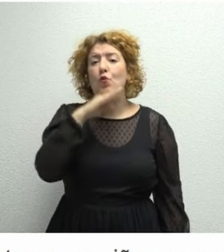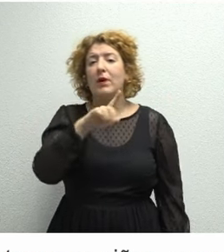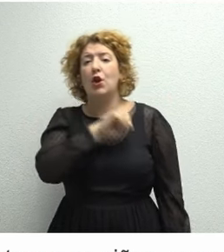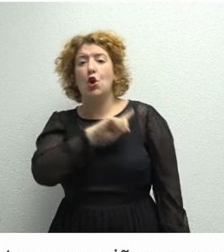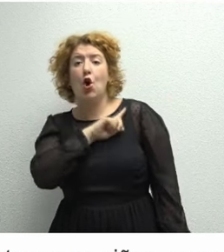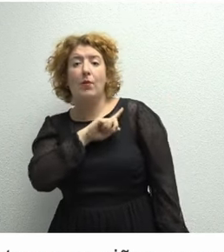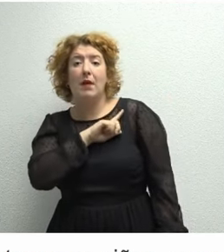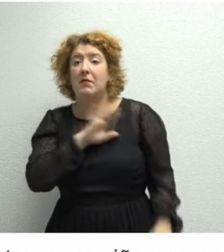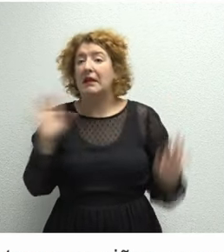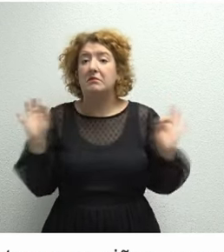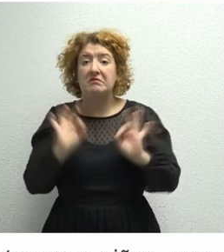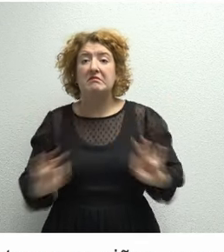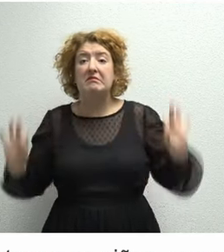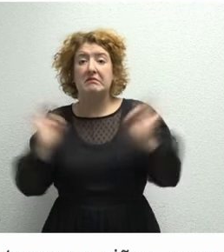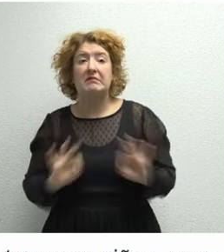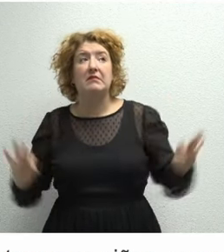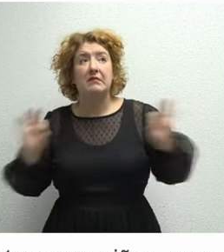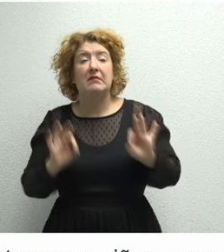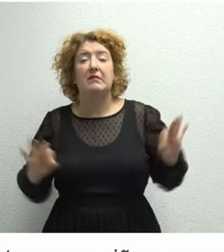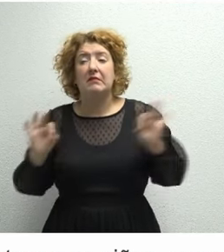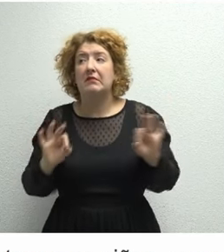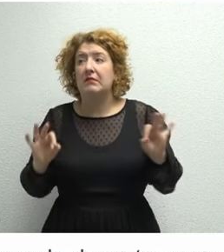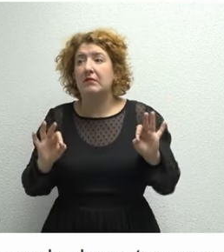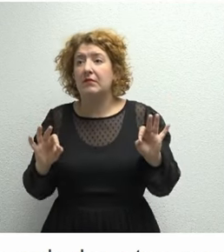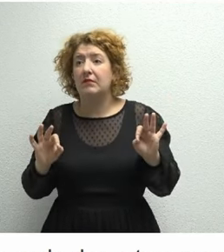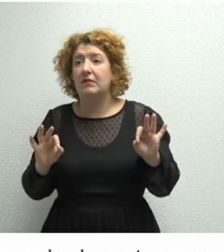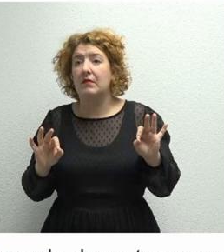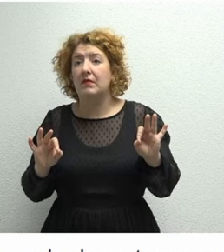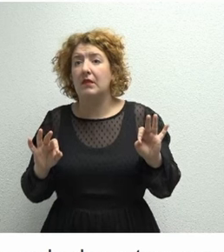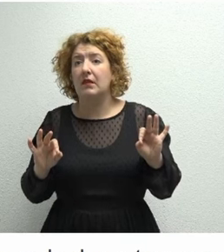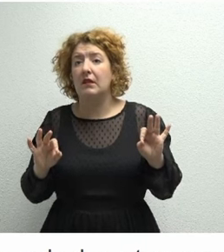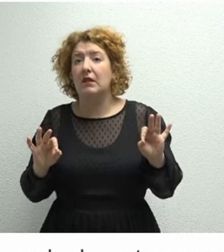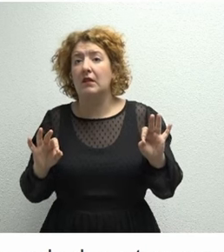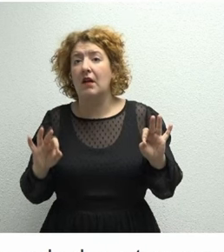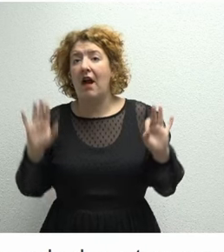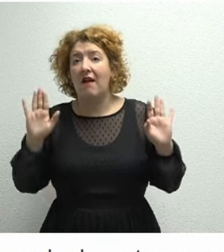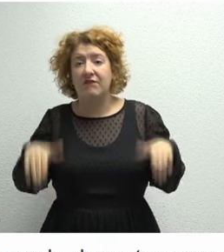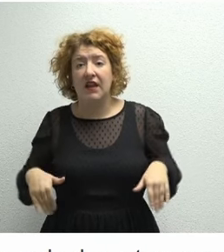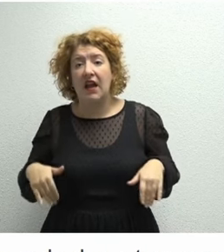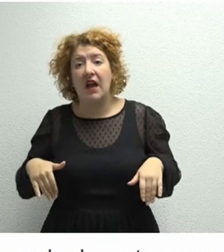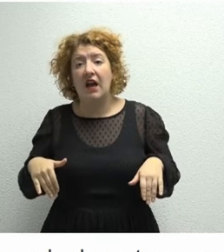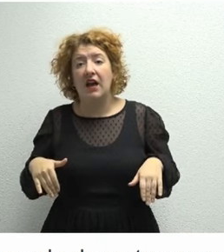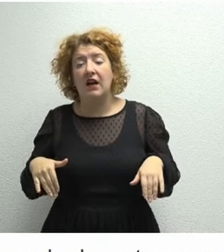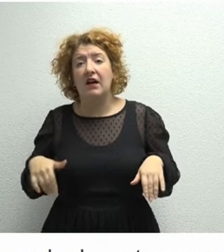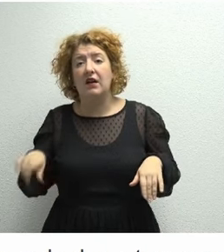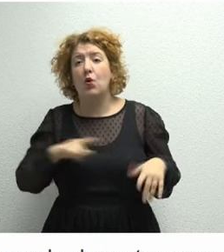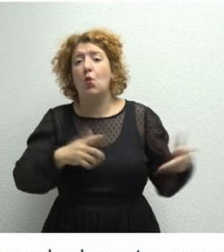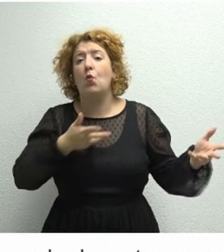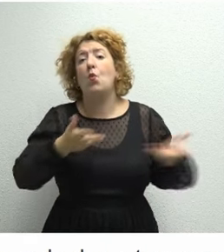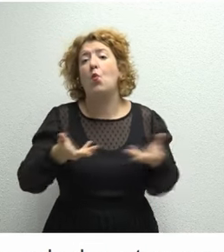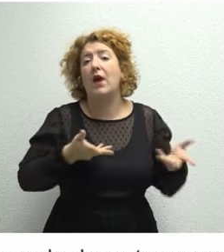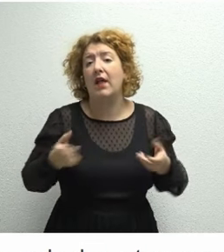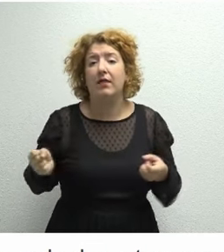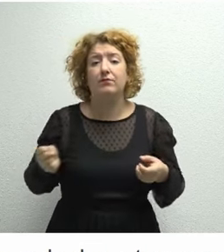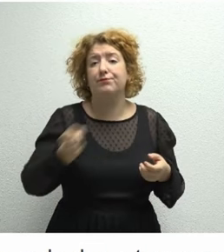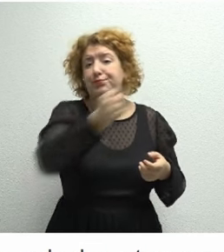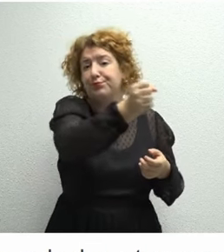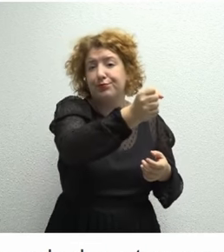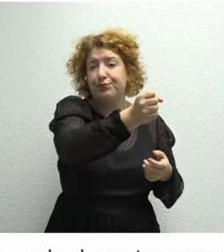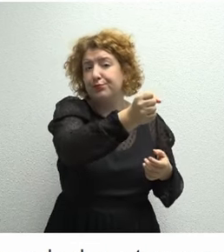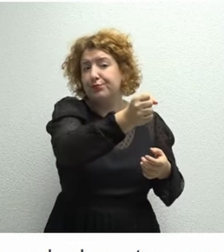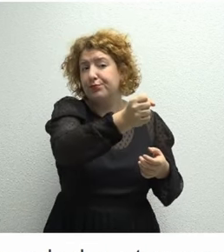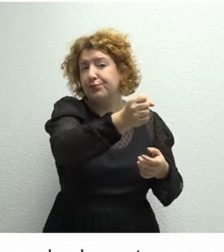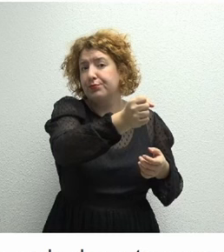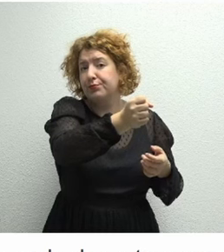si nadie ajusta y nadie se preocupa de entrar ahí ese niño acaba en urgencias y en muchas ocasiones